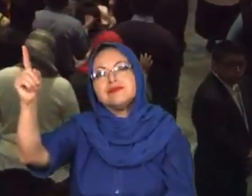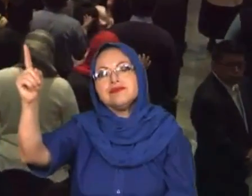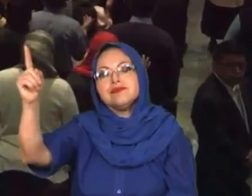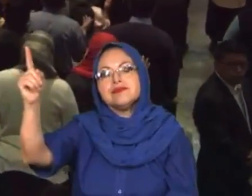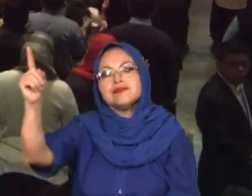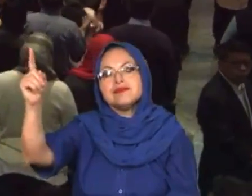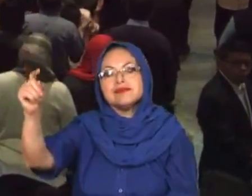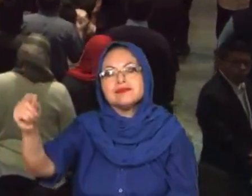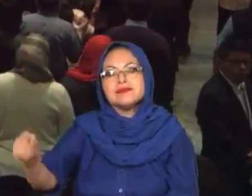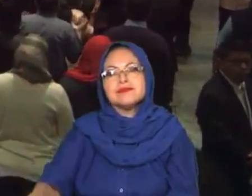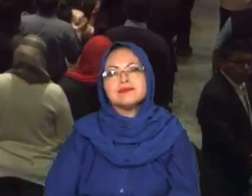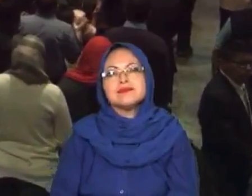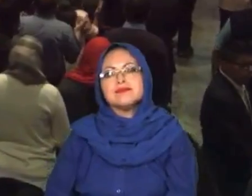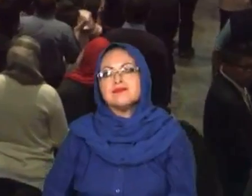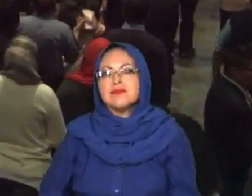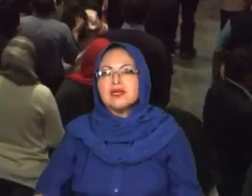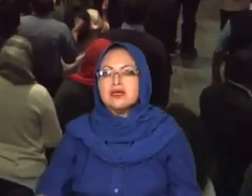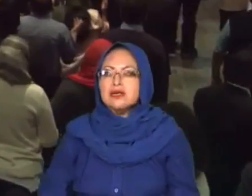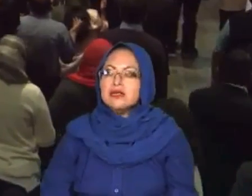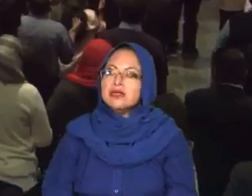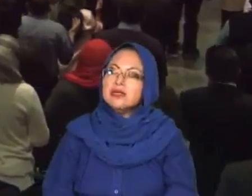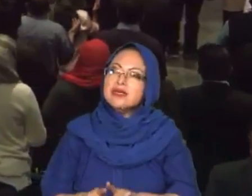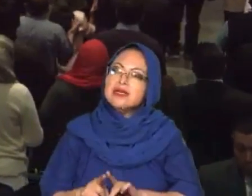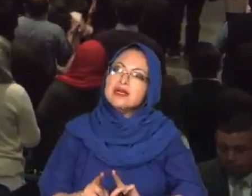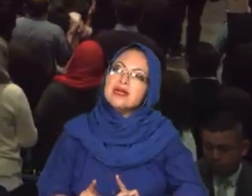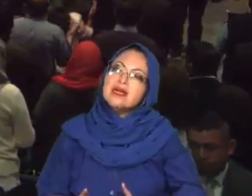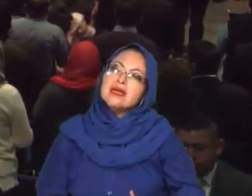No hay nadie como tú.